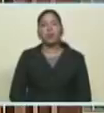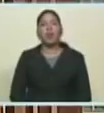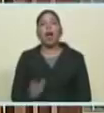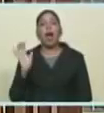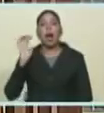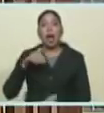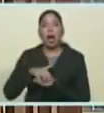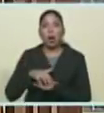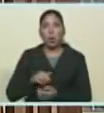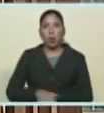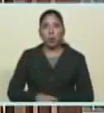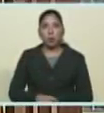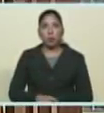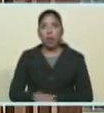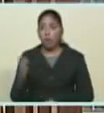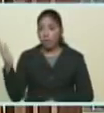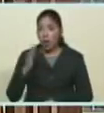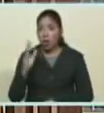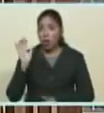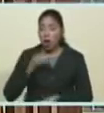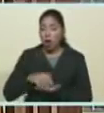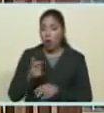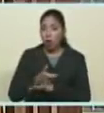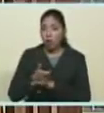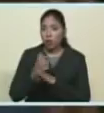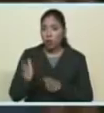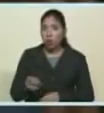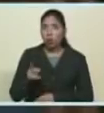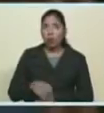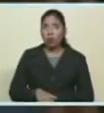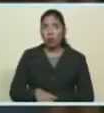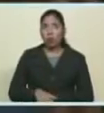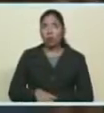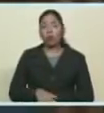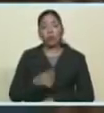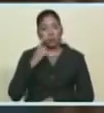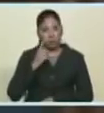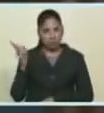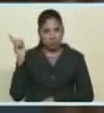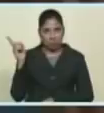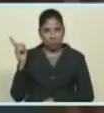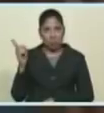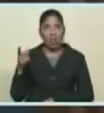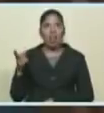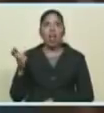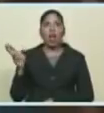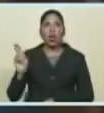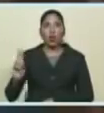Aragua, vino el gobernador de Aragua, presente.